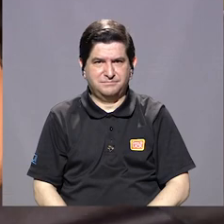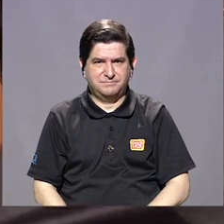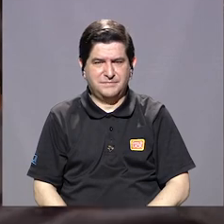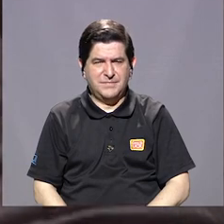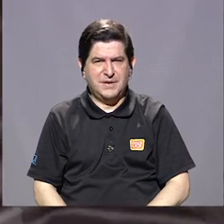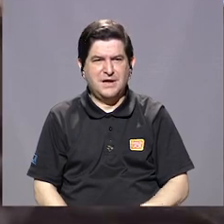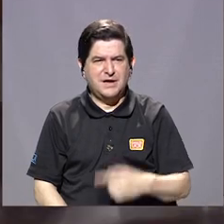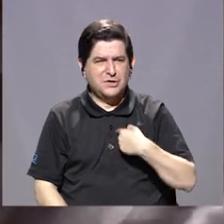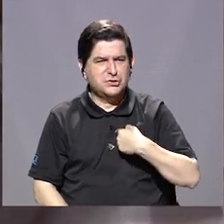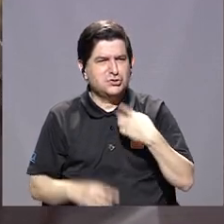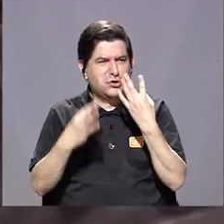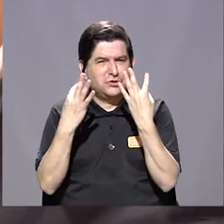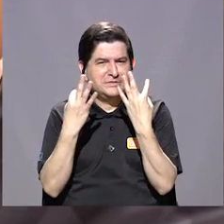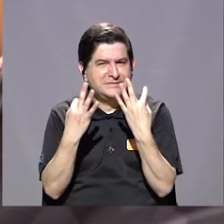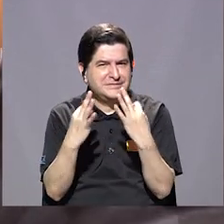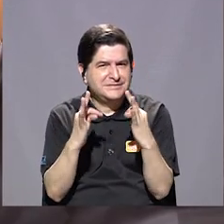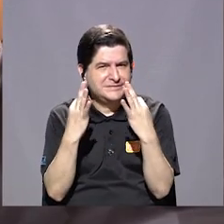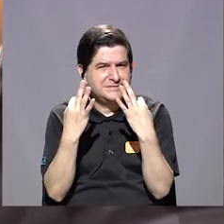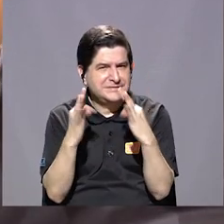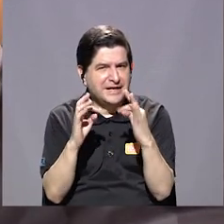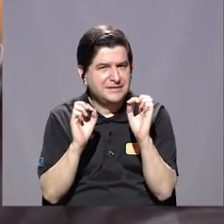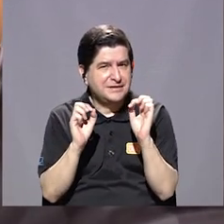Quise darme la oportunidad.